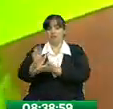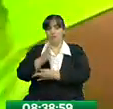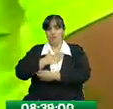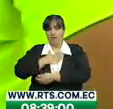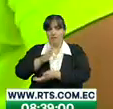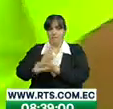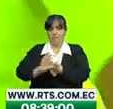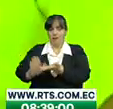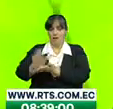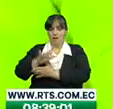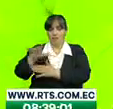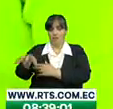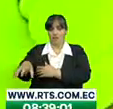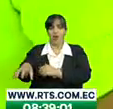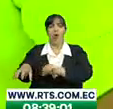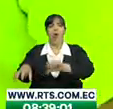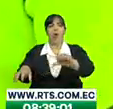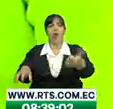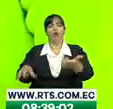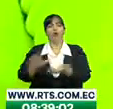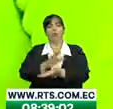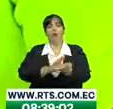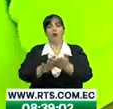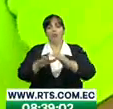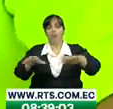algo peor, entonces, a veces